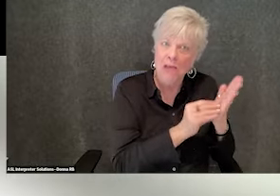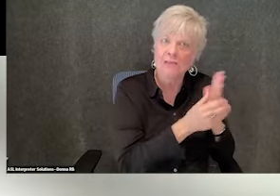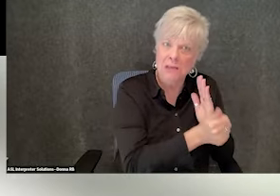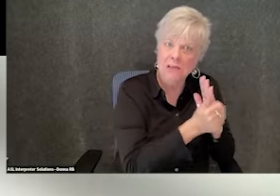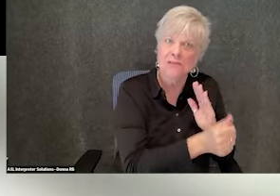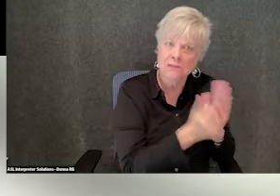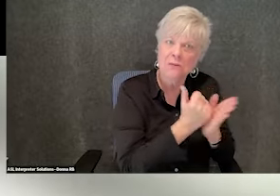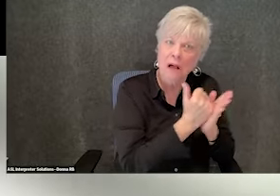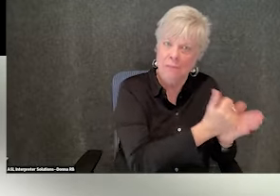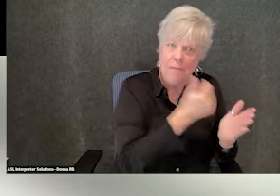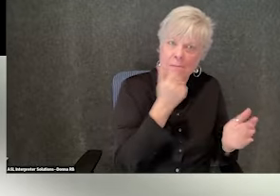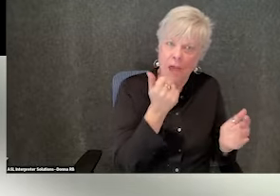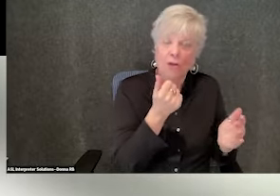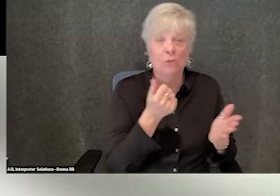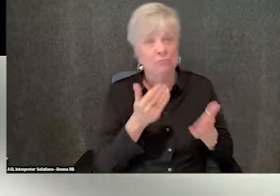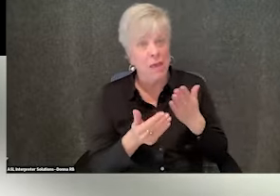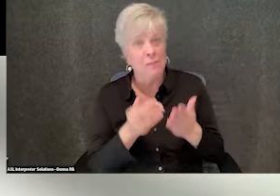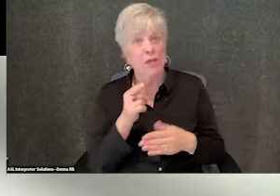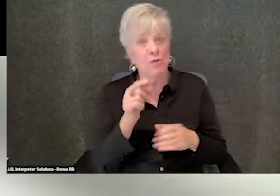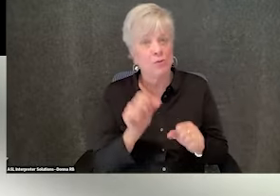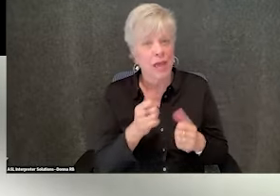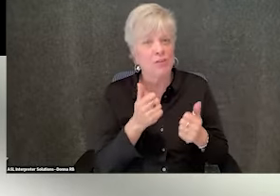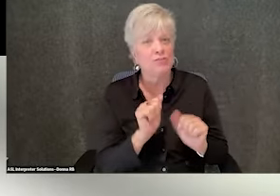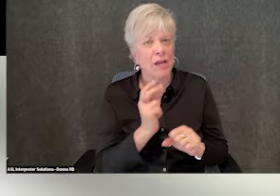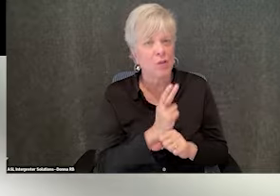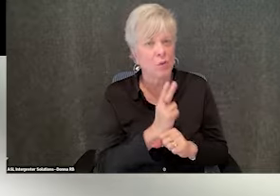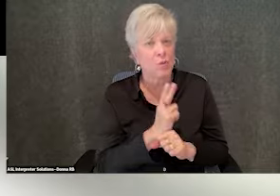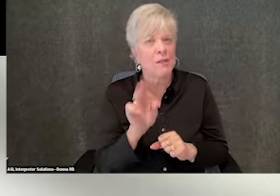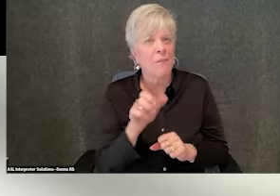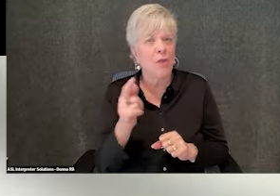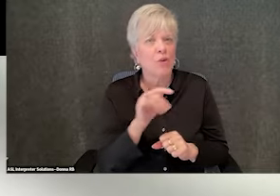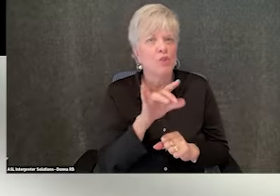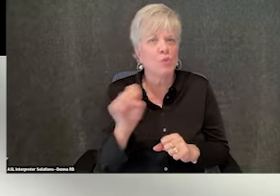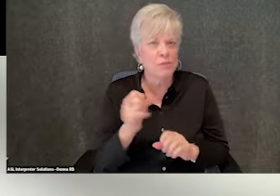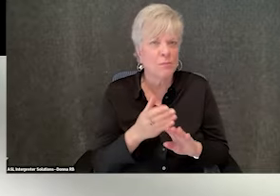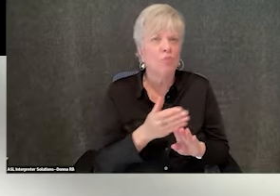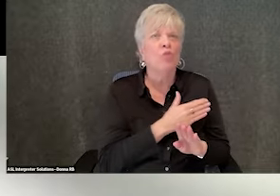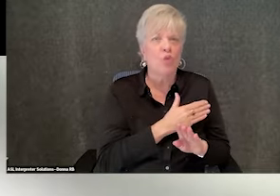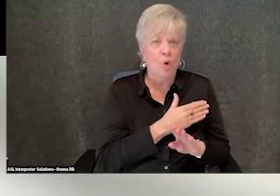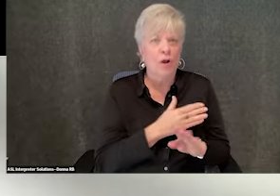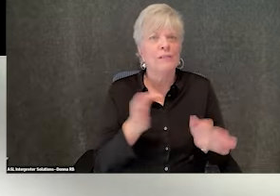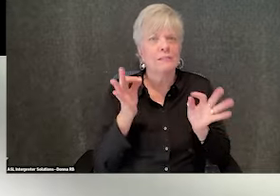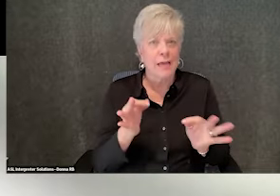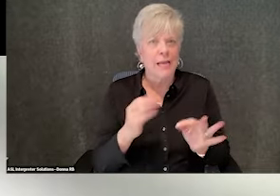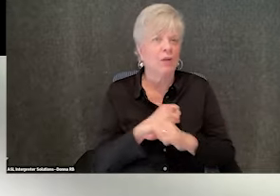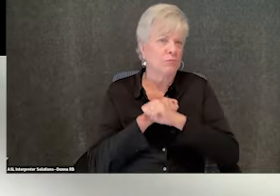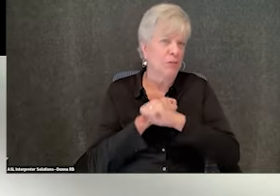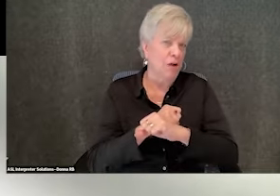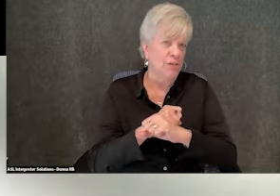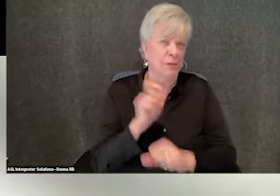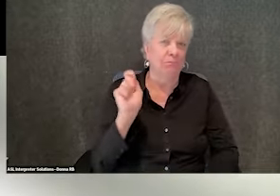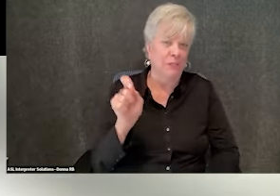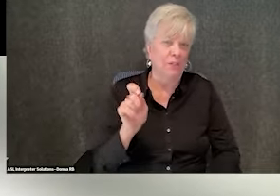las personas tengan más experiencia con tomar decisiones, uno probablemente